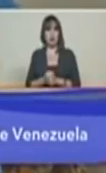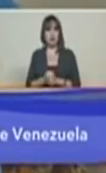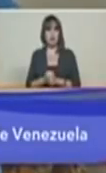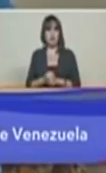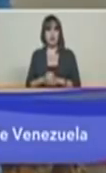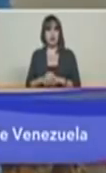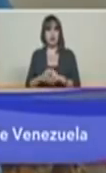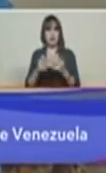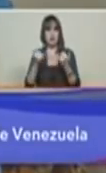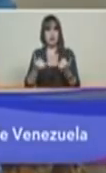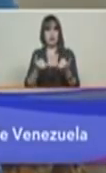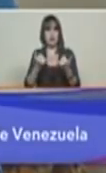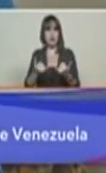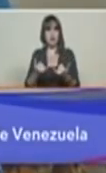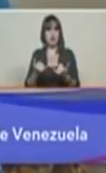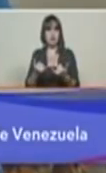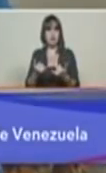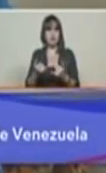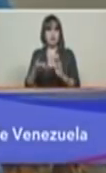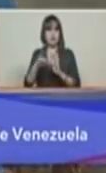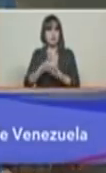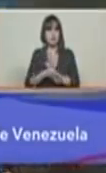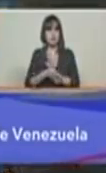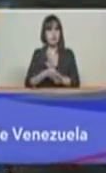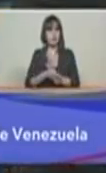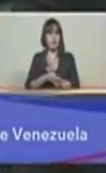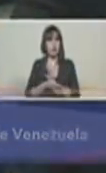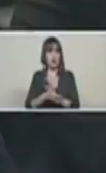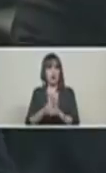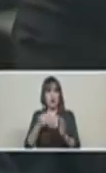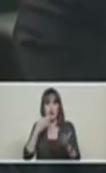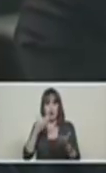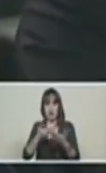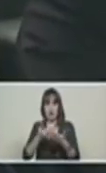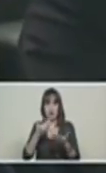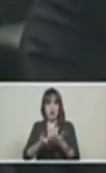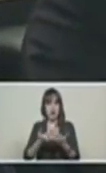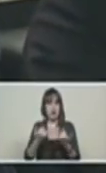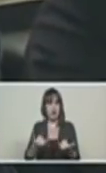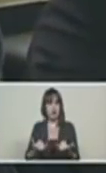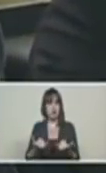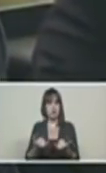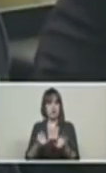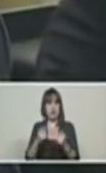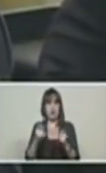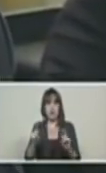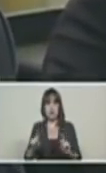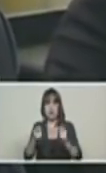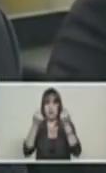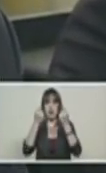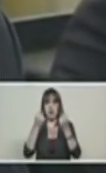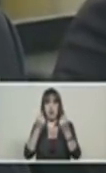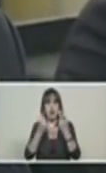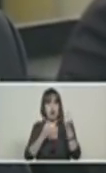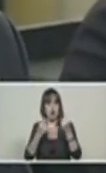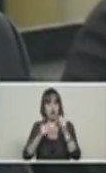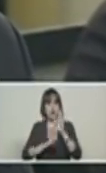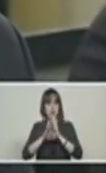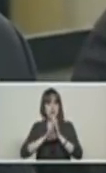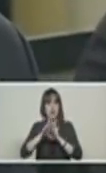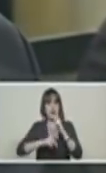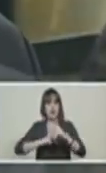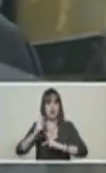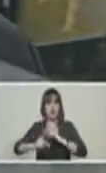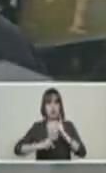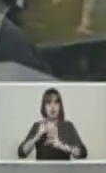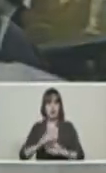con el poderoso Ministerio de Comercio Interior que estamos instalando a propósito del programa de recuperación económica, crecimiento y prosperidad.